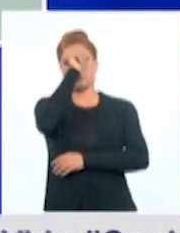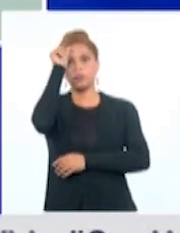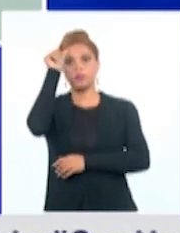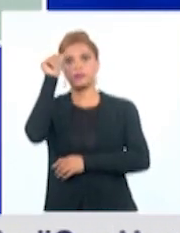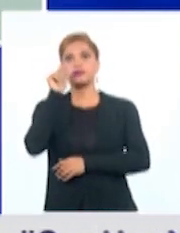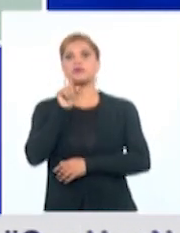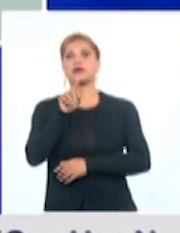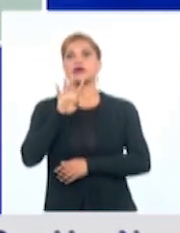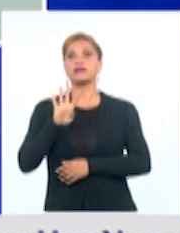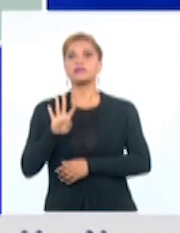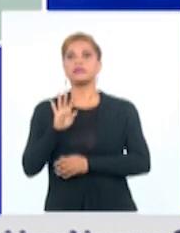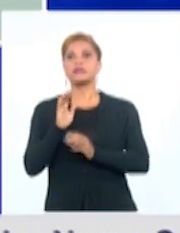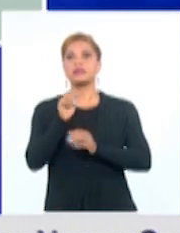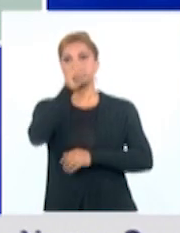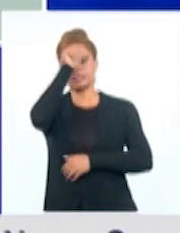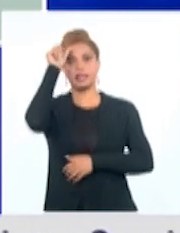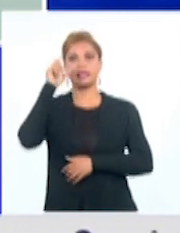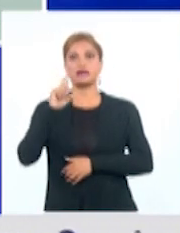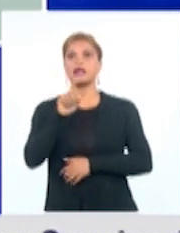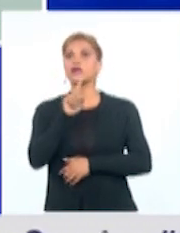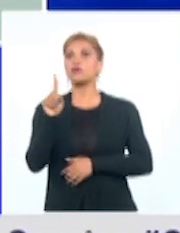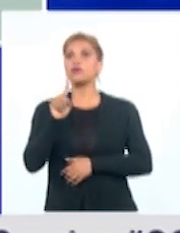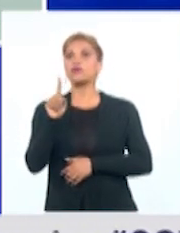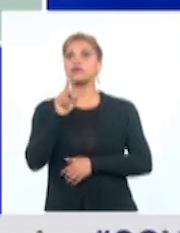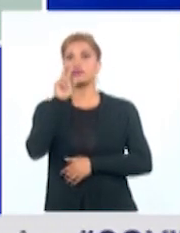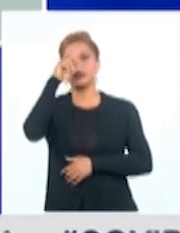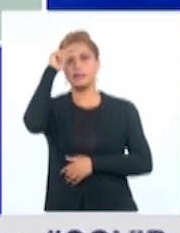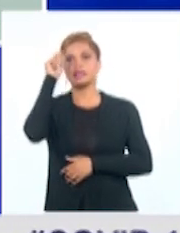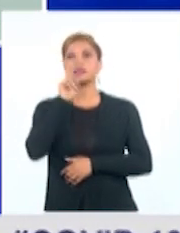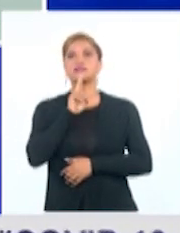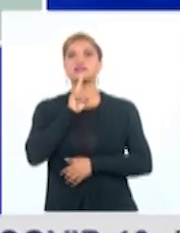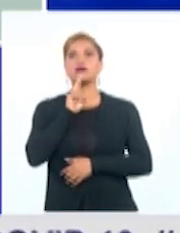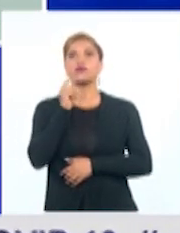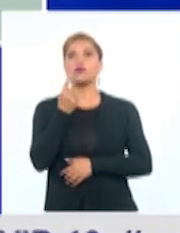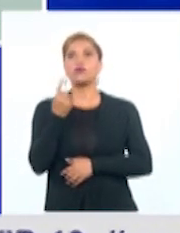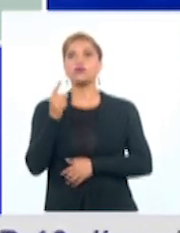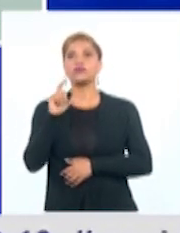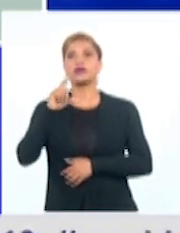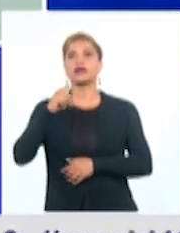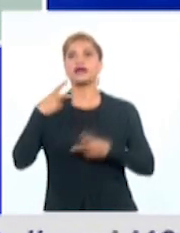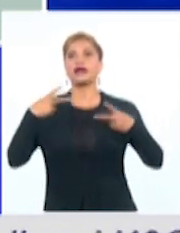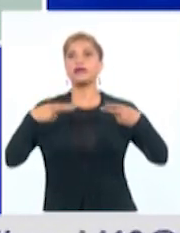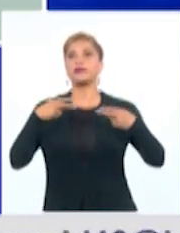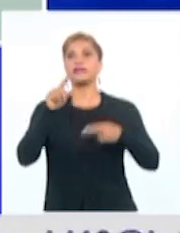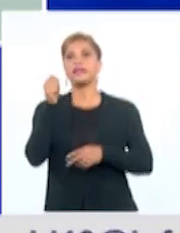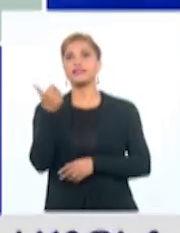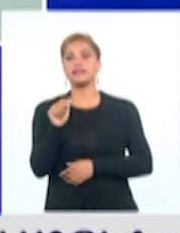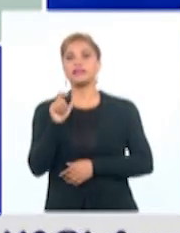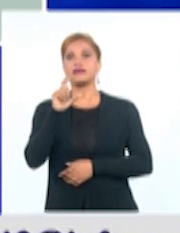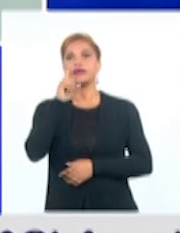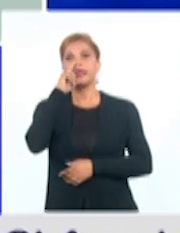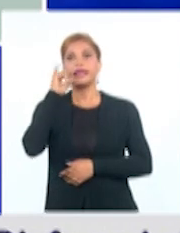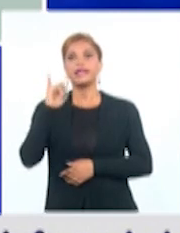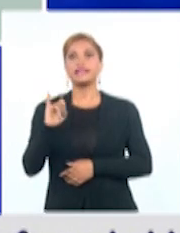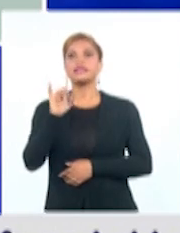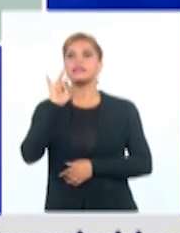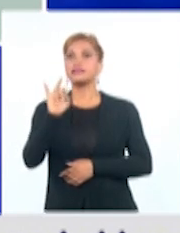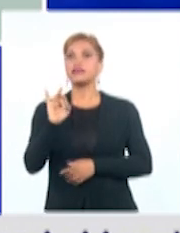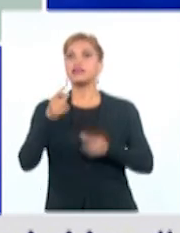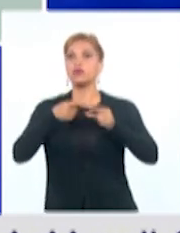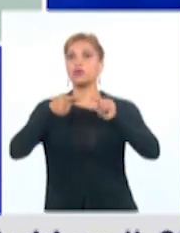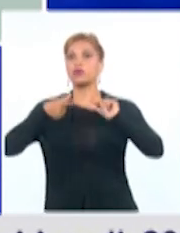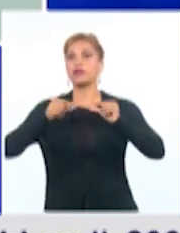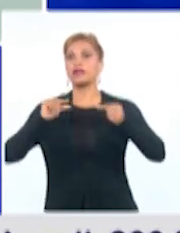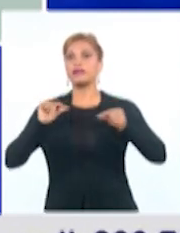Grande 11 cada uno. Y Caibarien está reportando 10 casos. Camajuaní 7, Corralillo